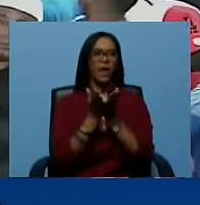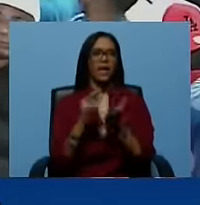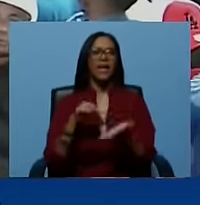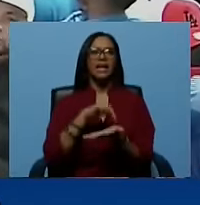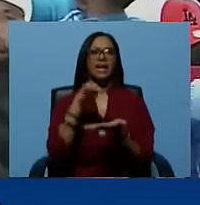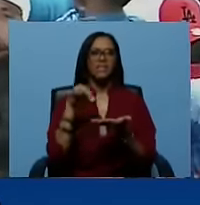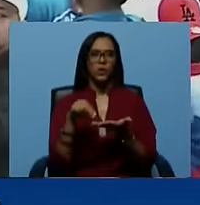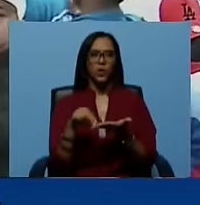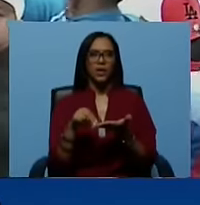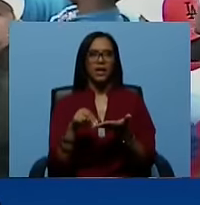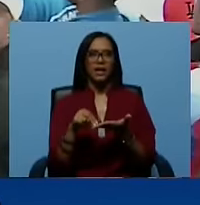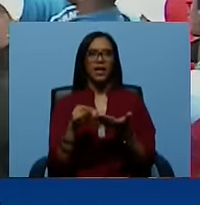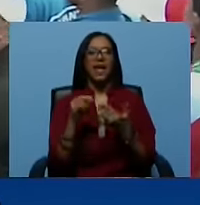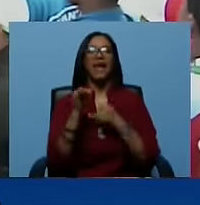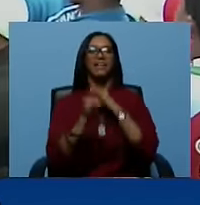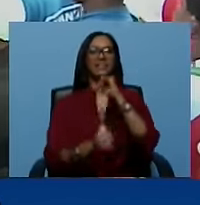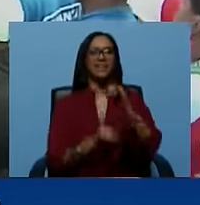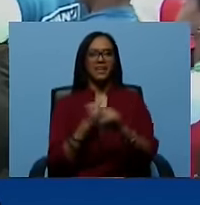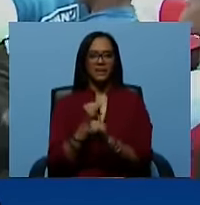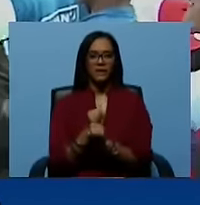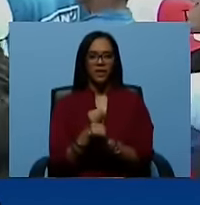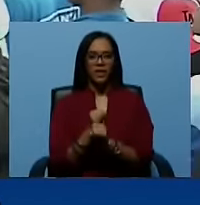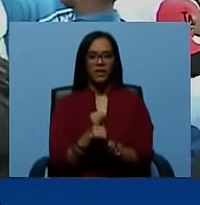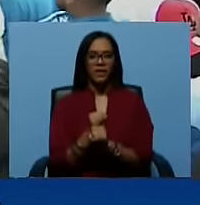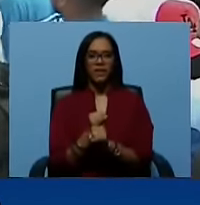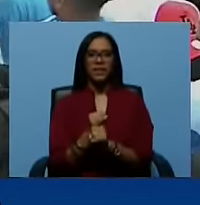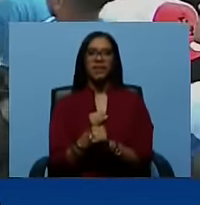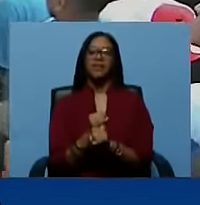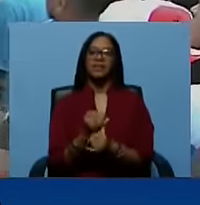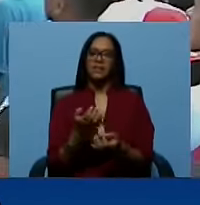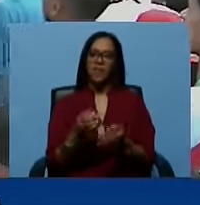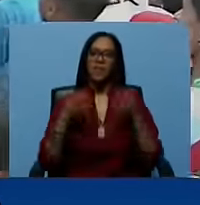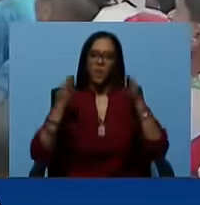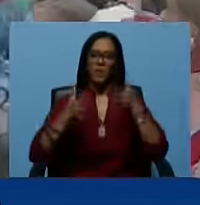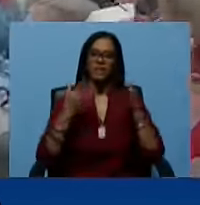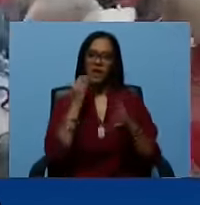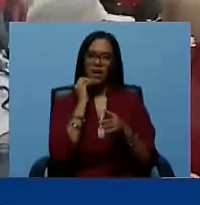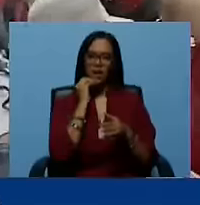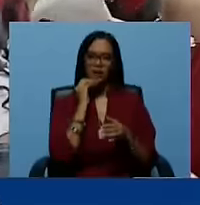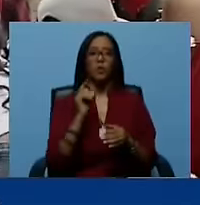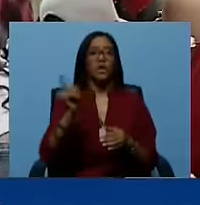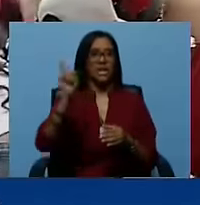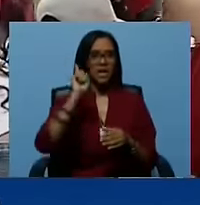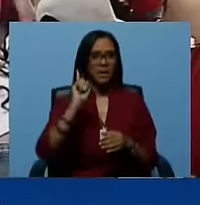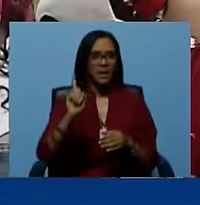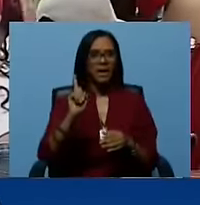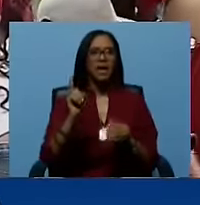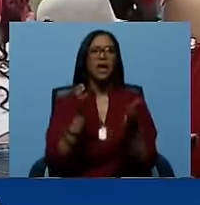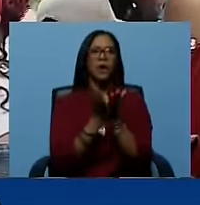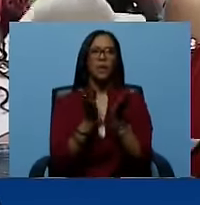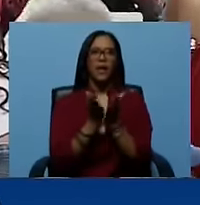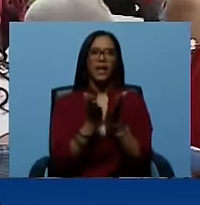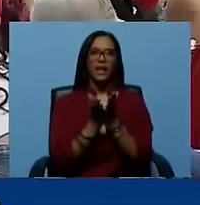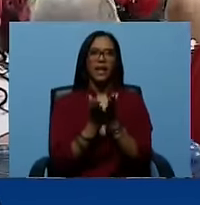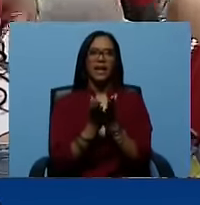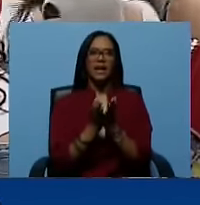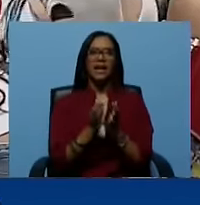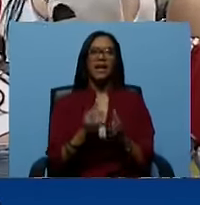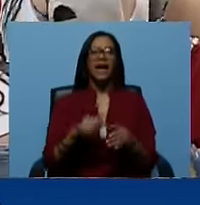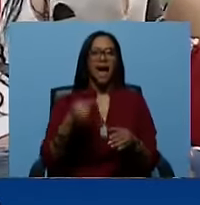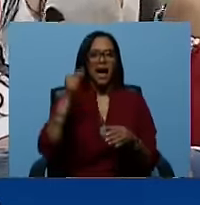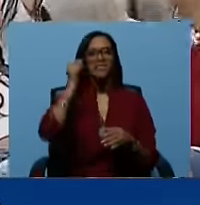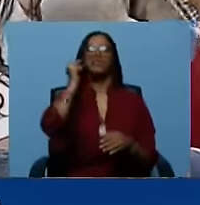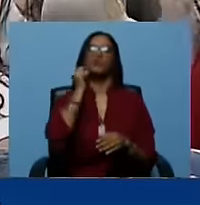nacional e internacional de forja de la juventud, y me atrevo a poner la escuela Antonio José de